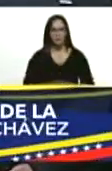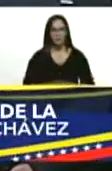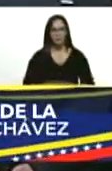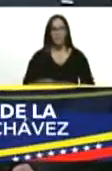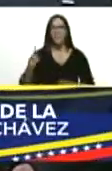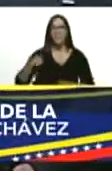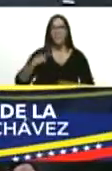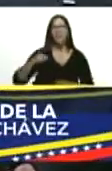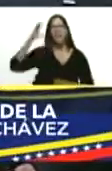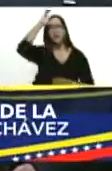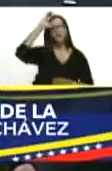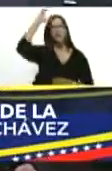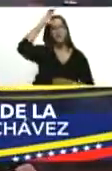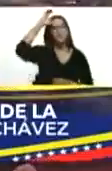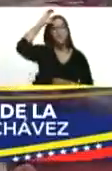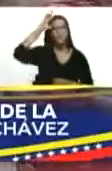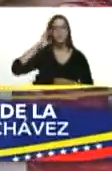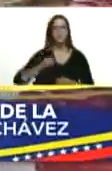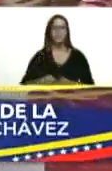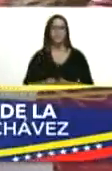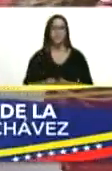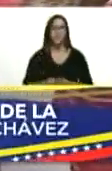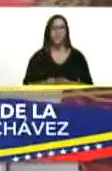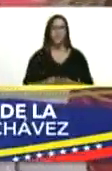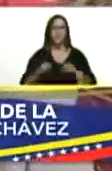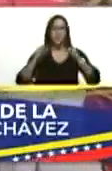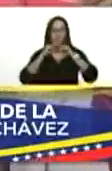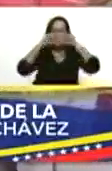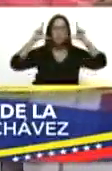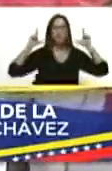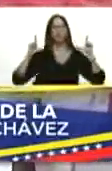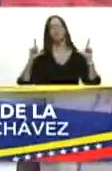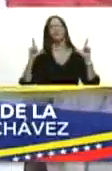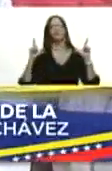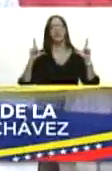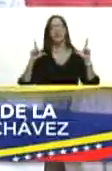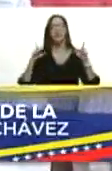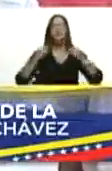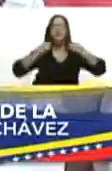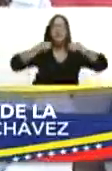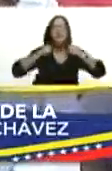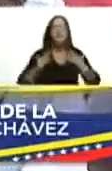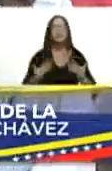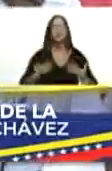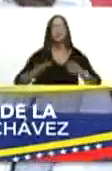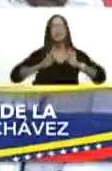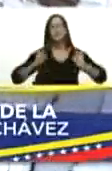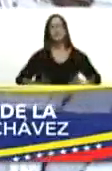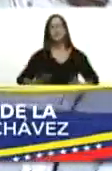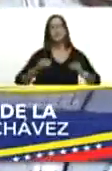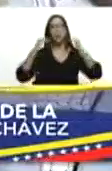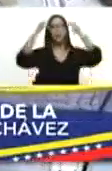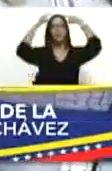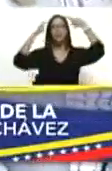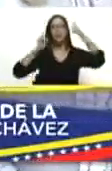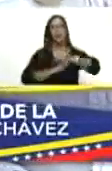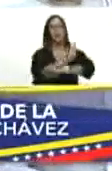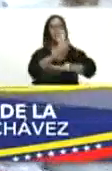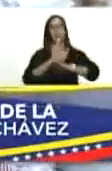tener conciencia del impacto de la pérdida física del comandante Chávez hace 10